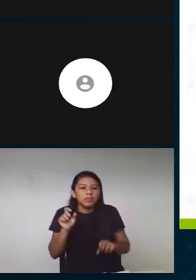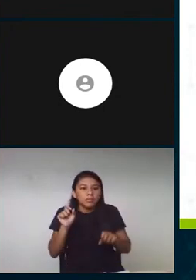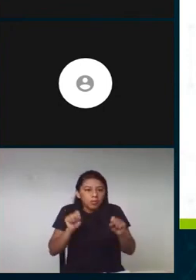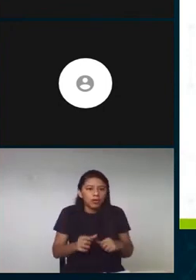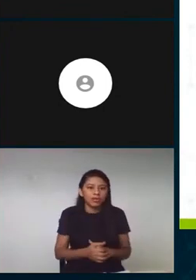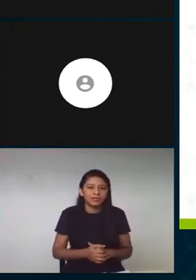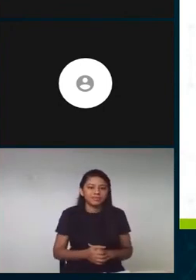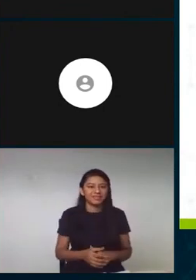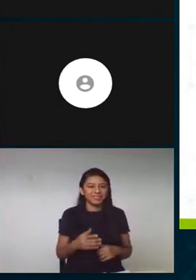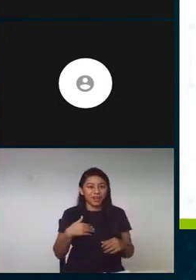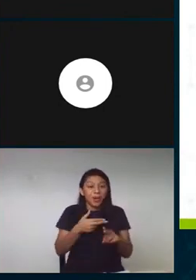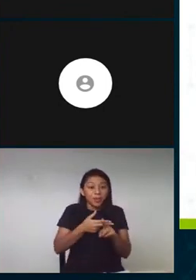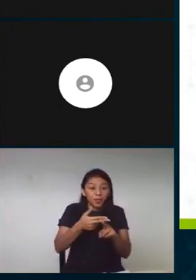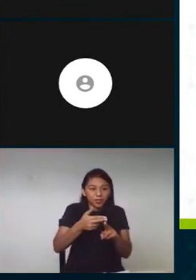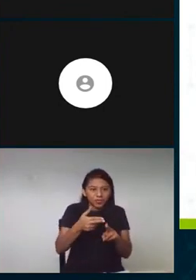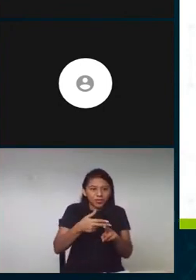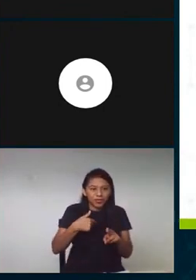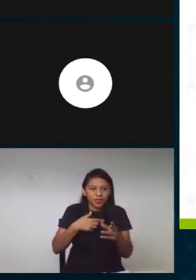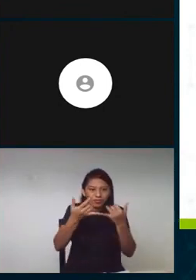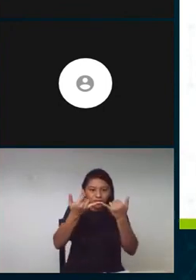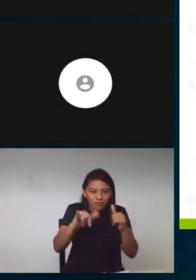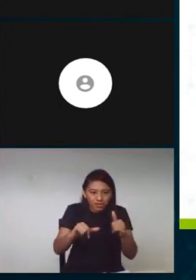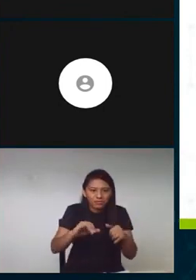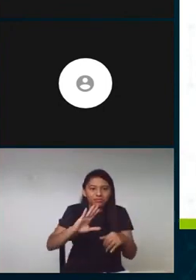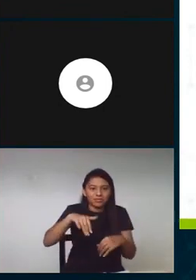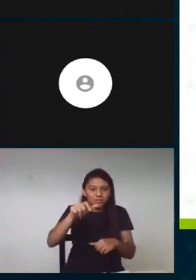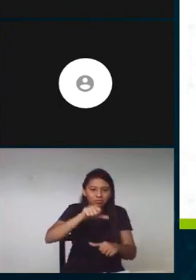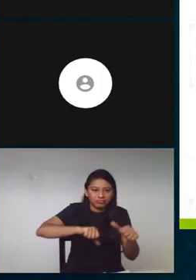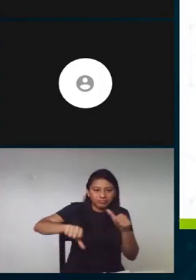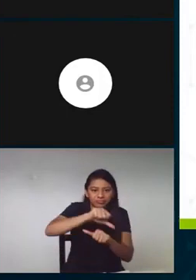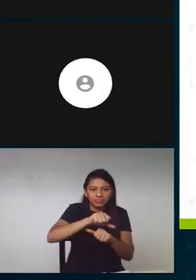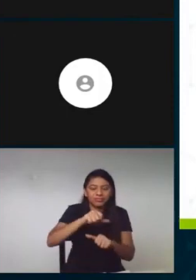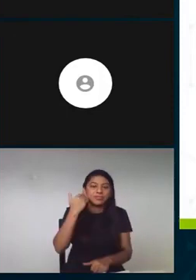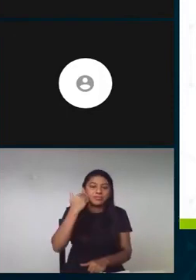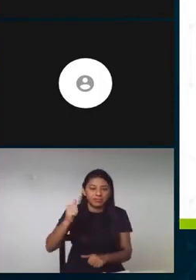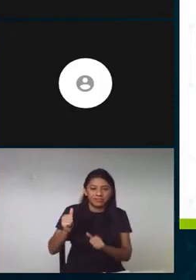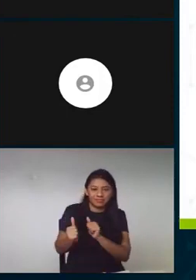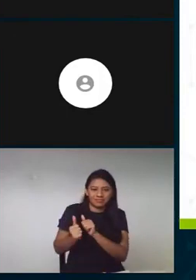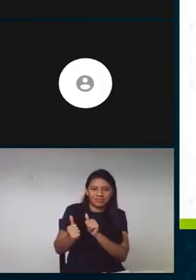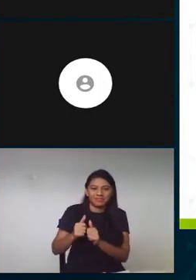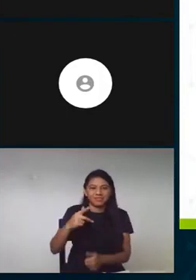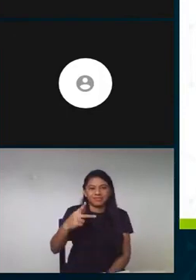va a hablar acerca de todos los temas y todos los datos propios de